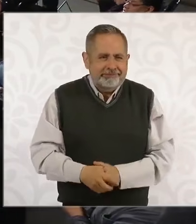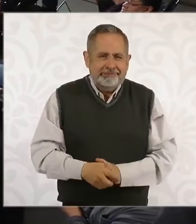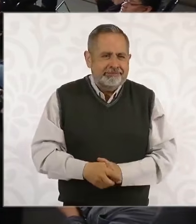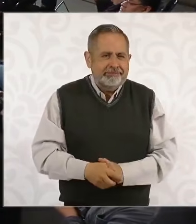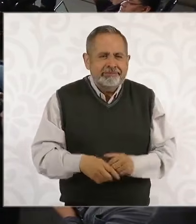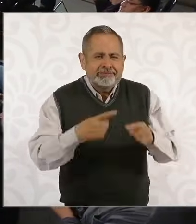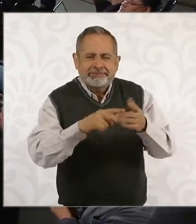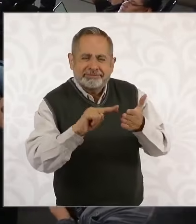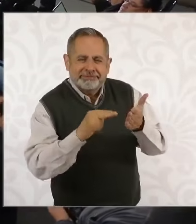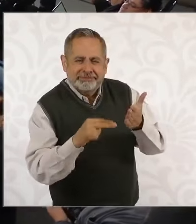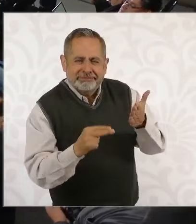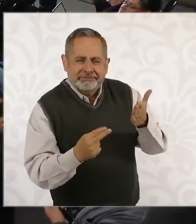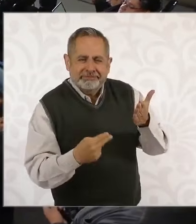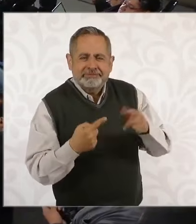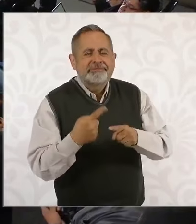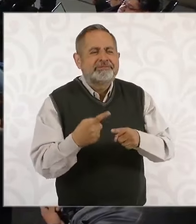¿Quién firma?